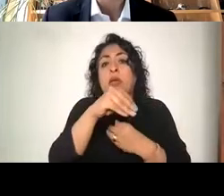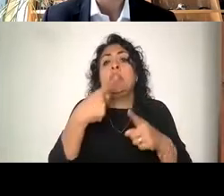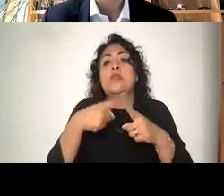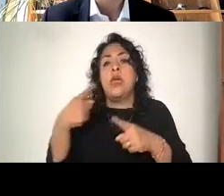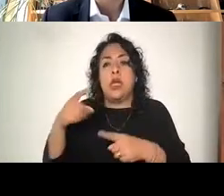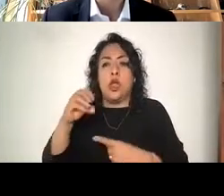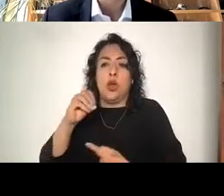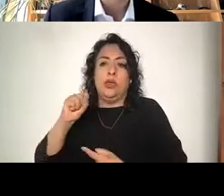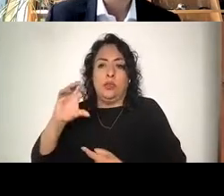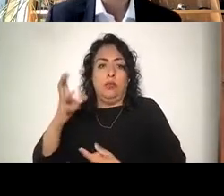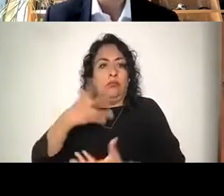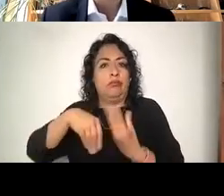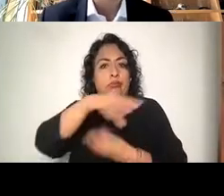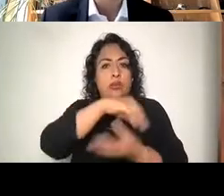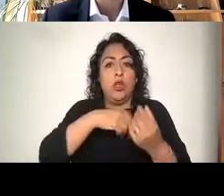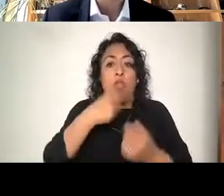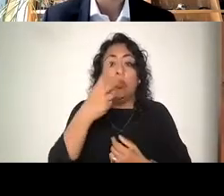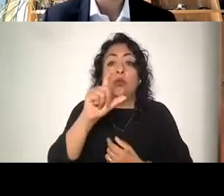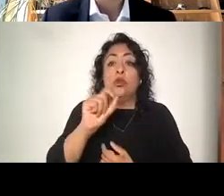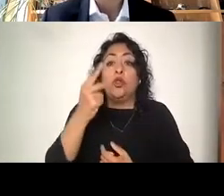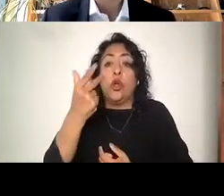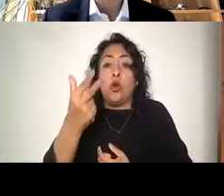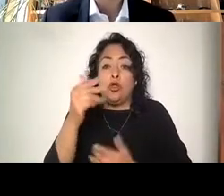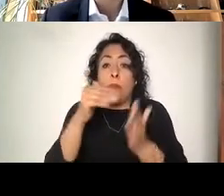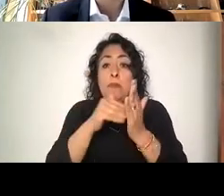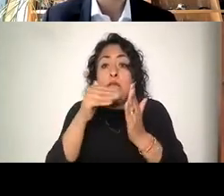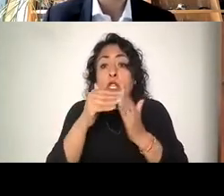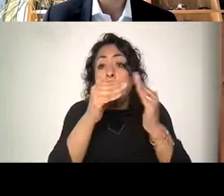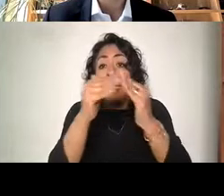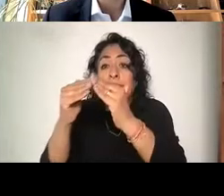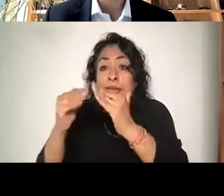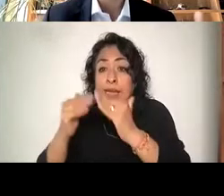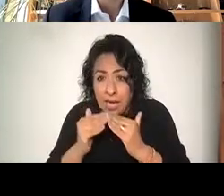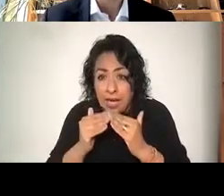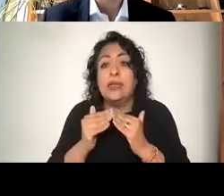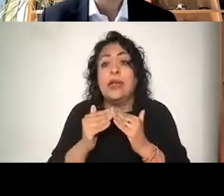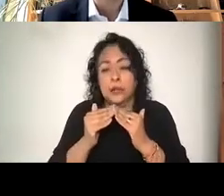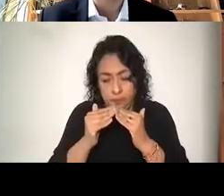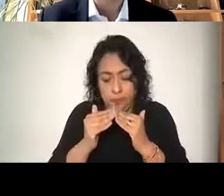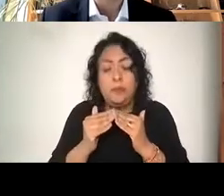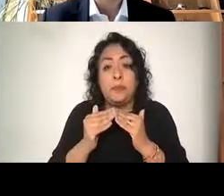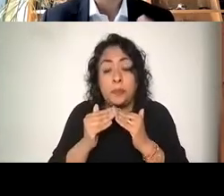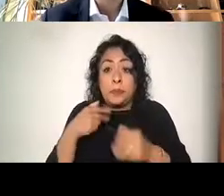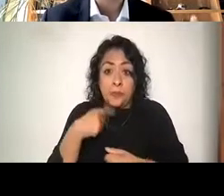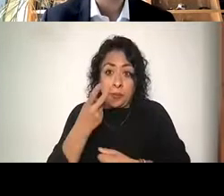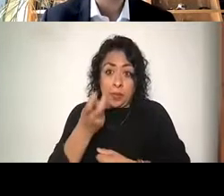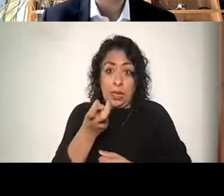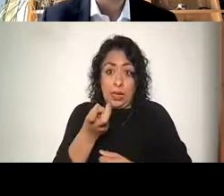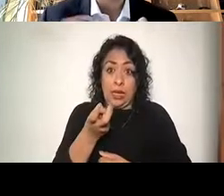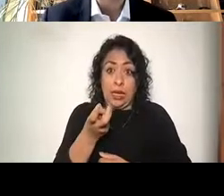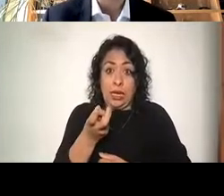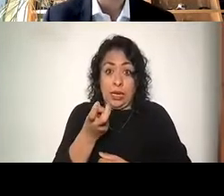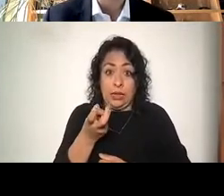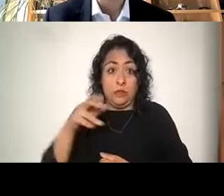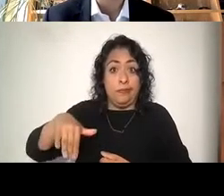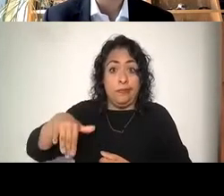la sociedad civil. 2.8 millones de hogares. ¿Por qué en esta situación que